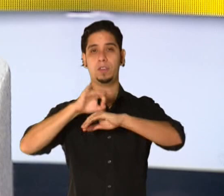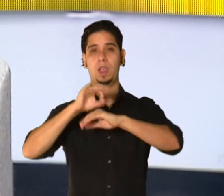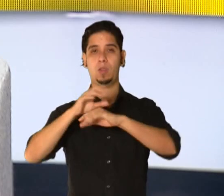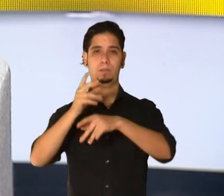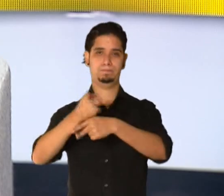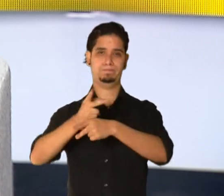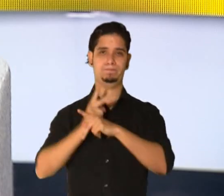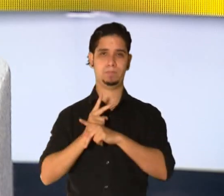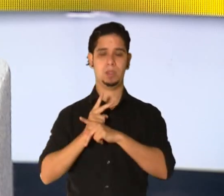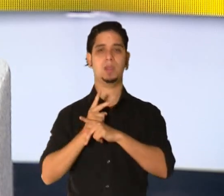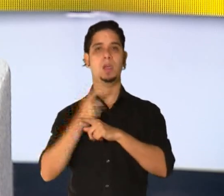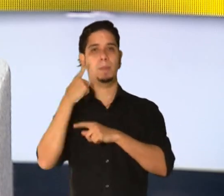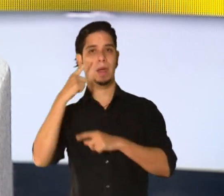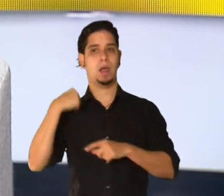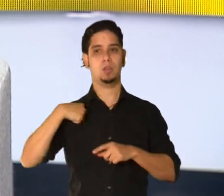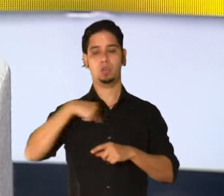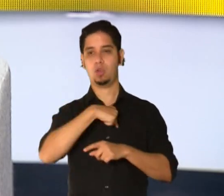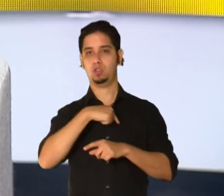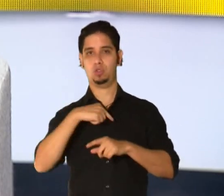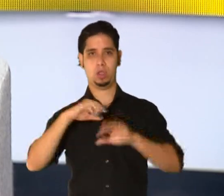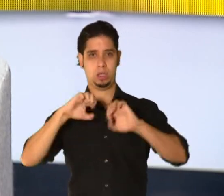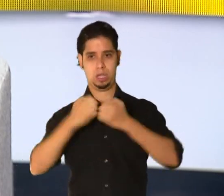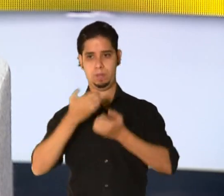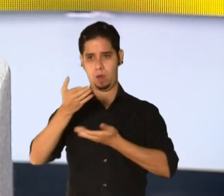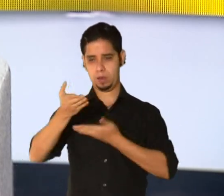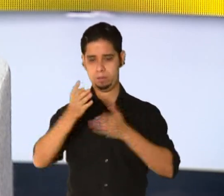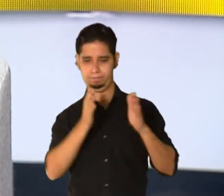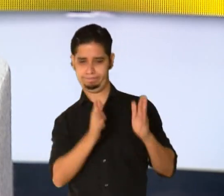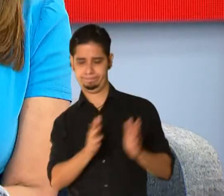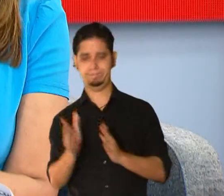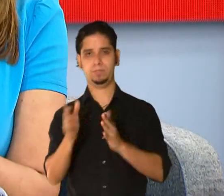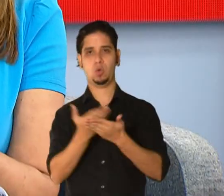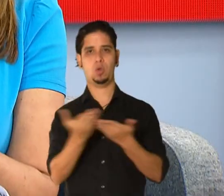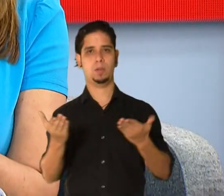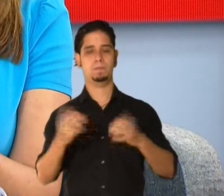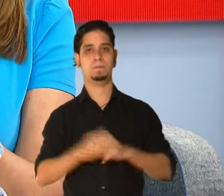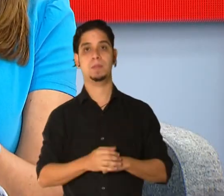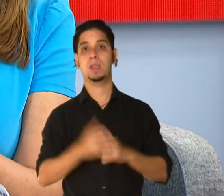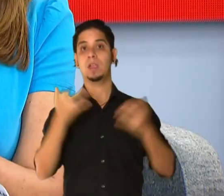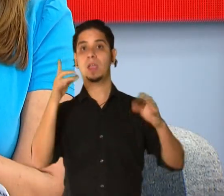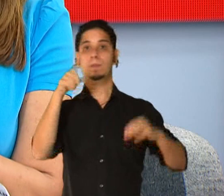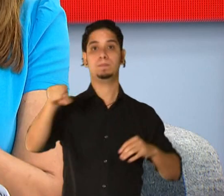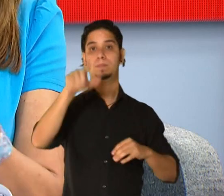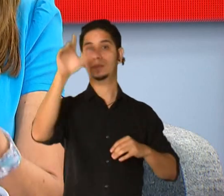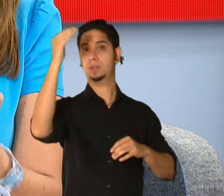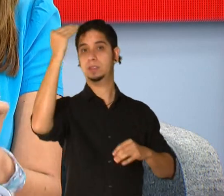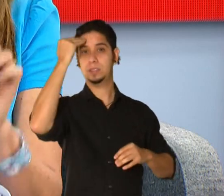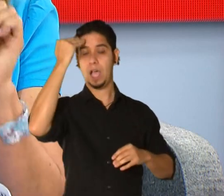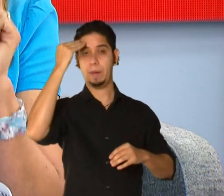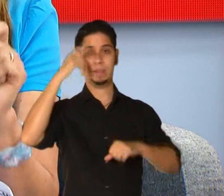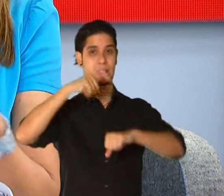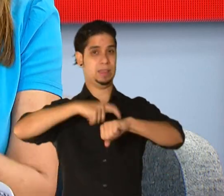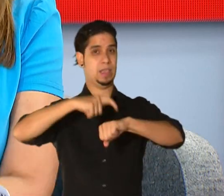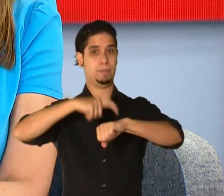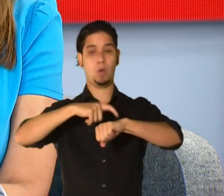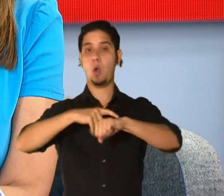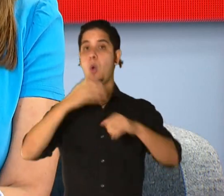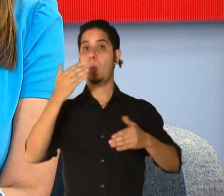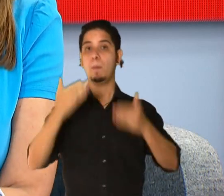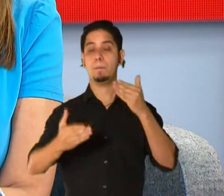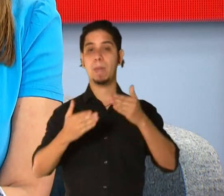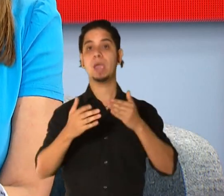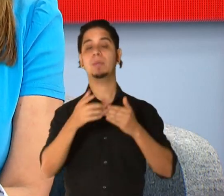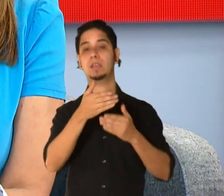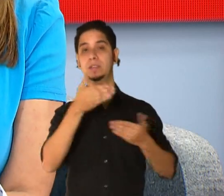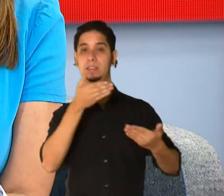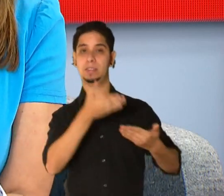en las áreas de salud para que esté nuestro equipo coordinador. Pues ya sabe el público que durante esa fecha quizás reciban la visita